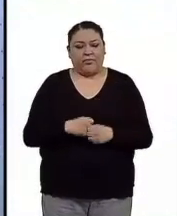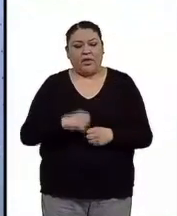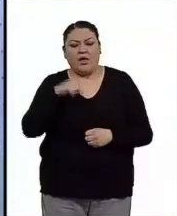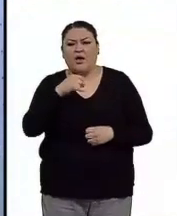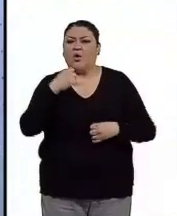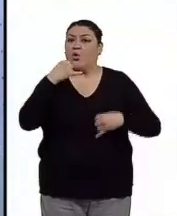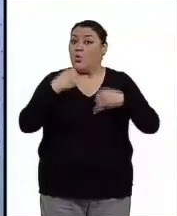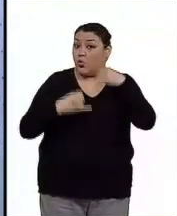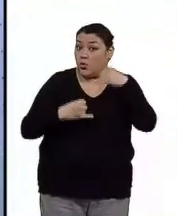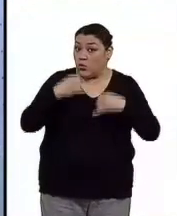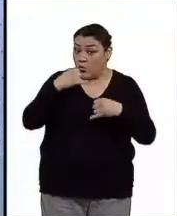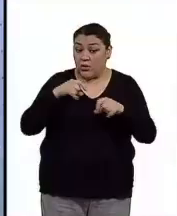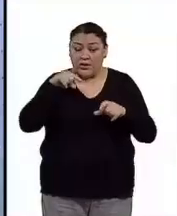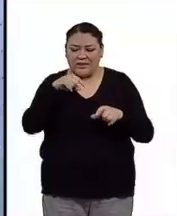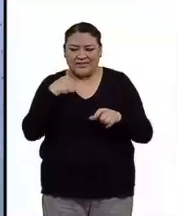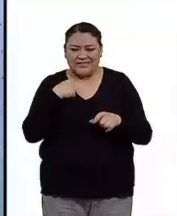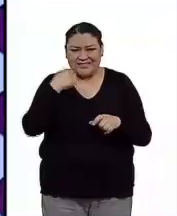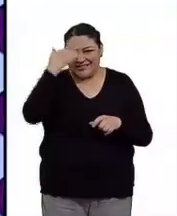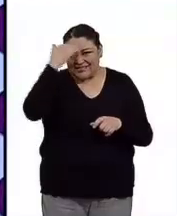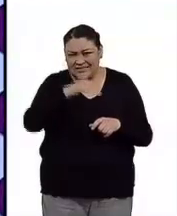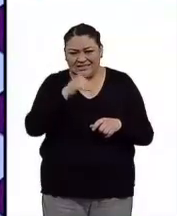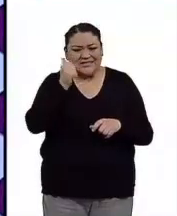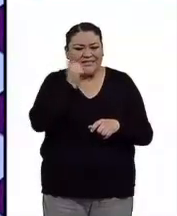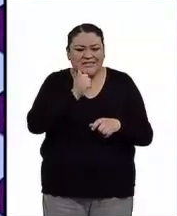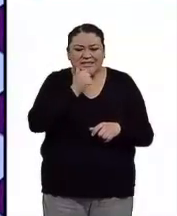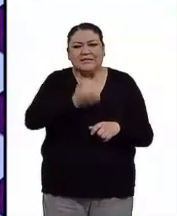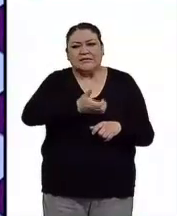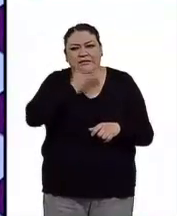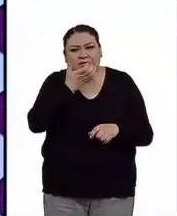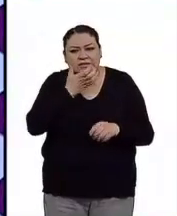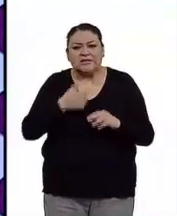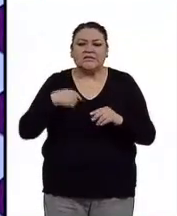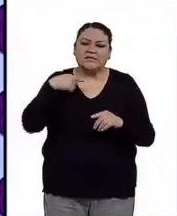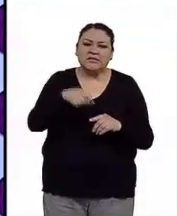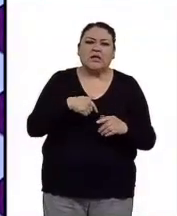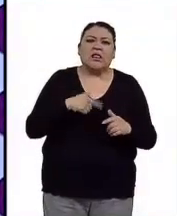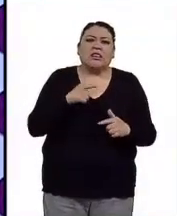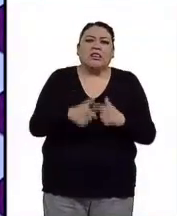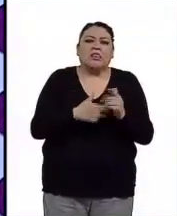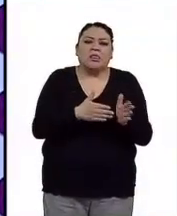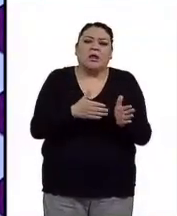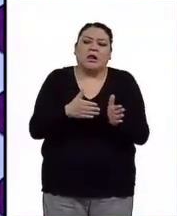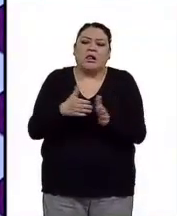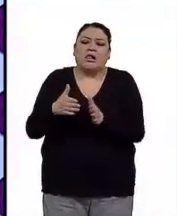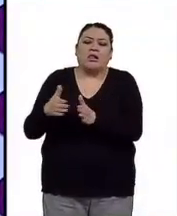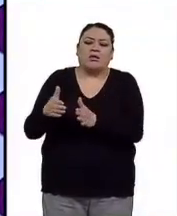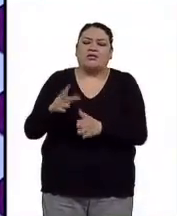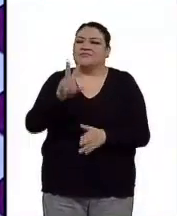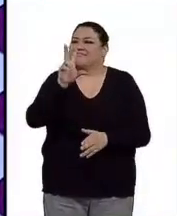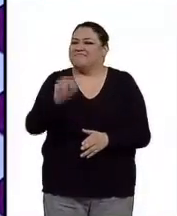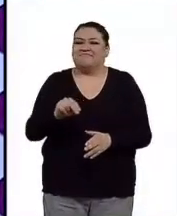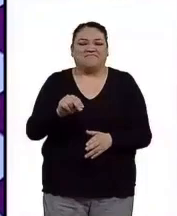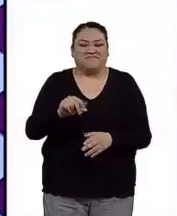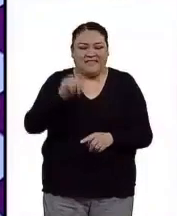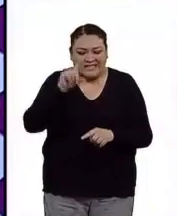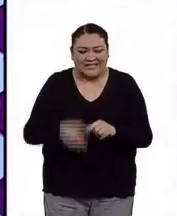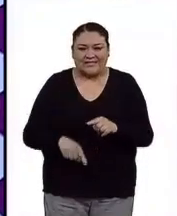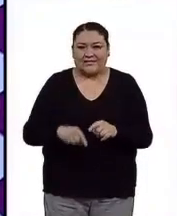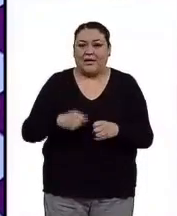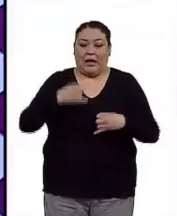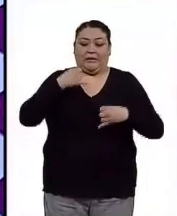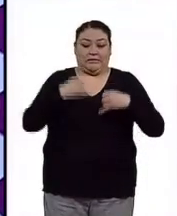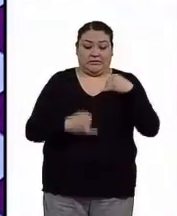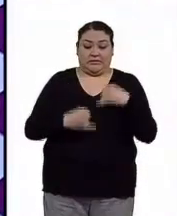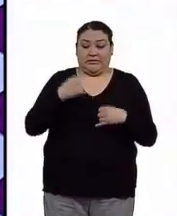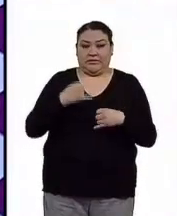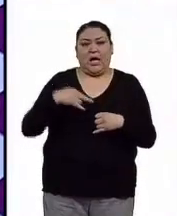que tenemos que terminar todas estas prácticas dilatorias de acceso a la justicia para las mujeres, en todos los ámbitos que nos acaba de